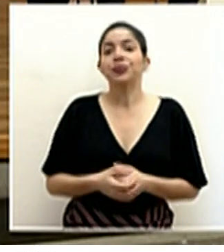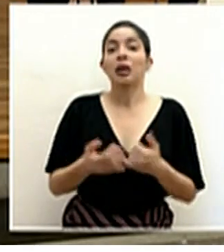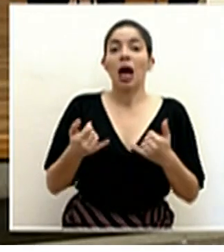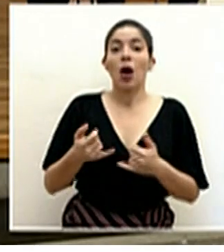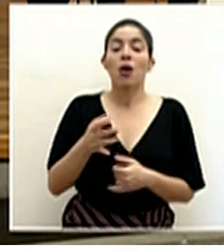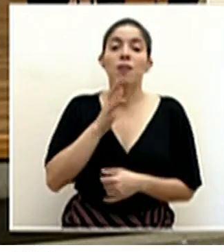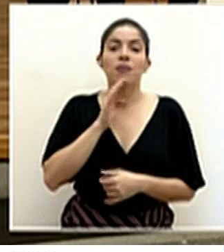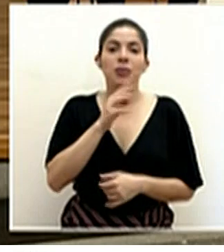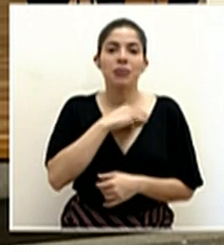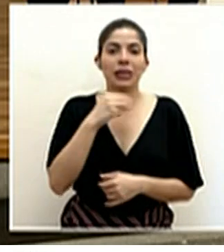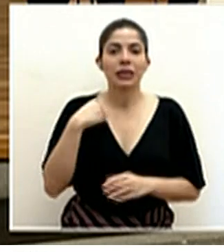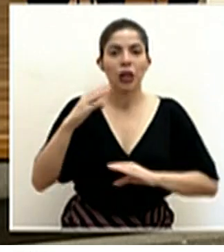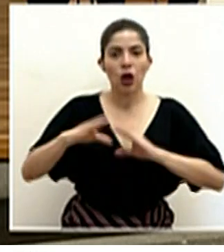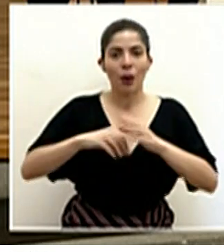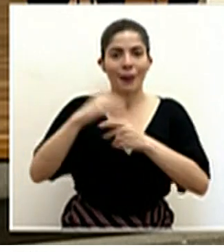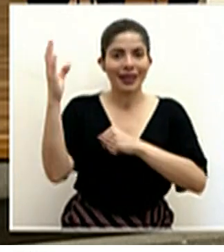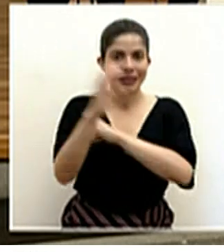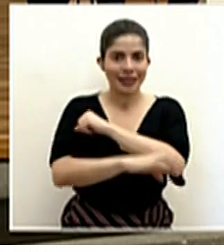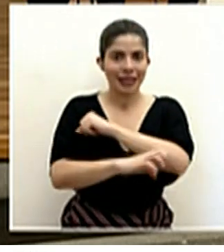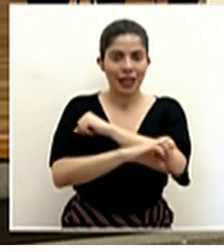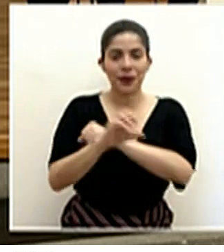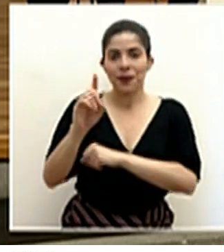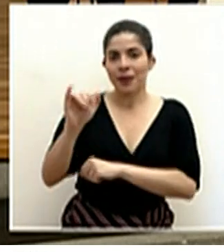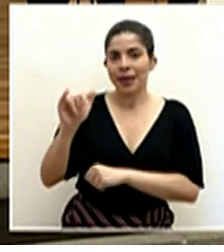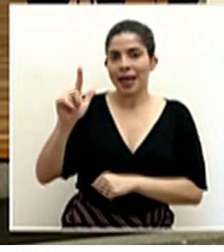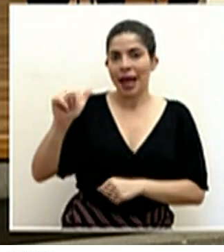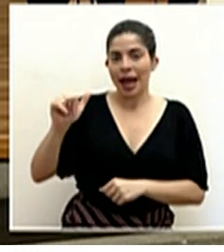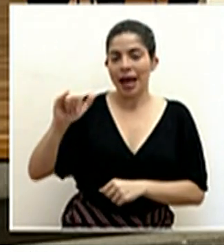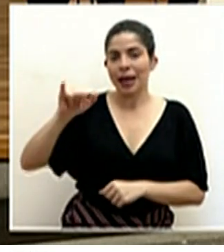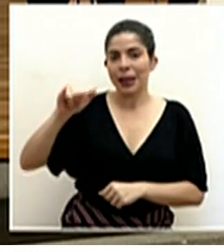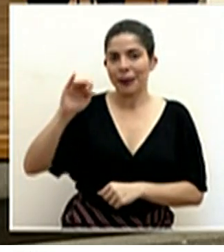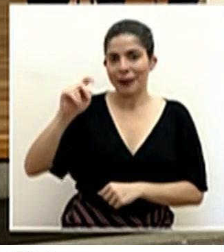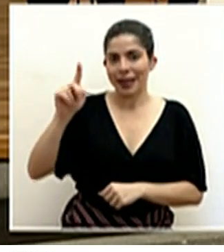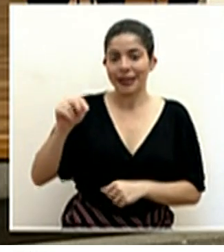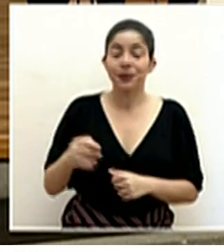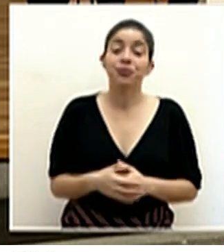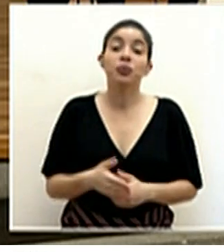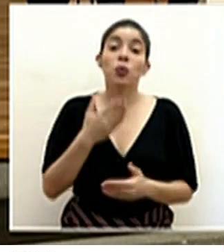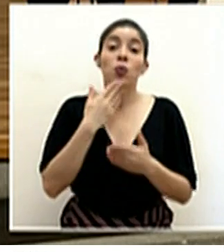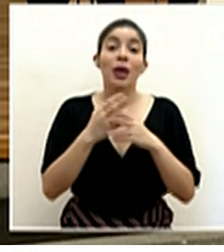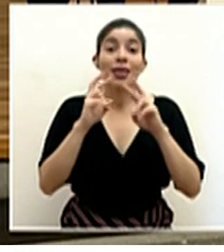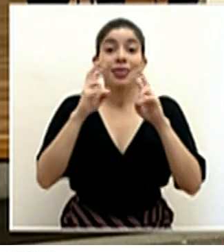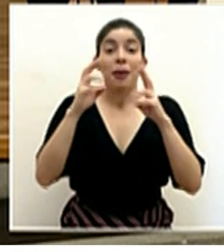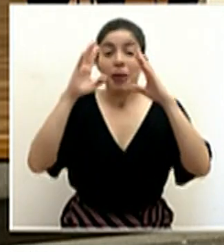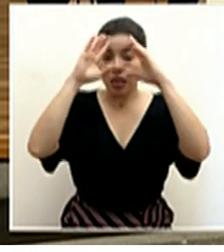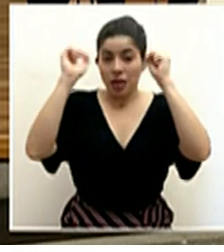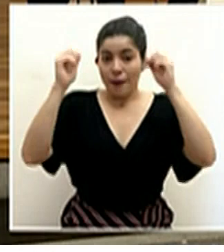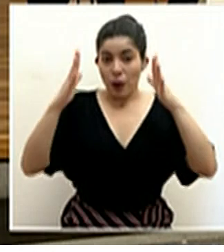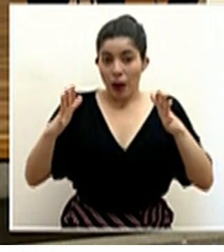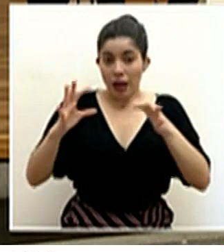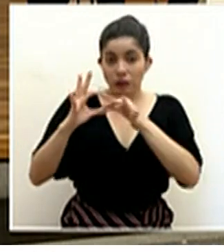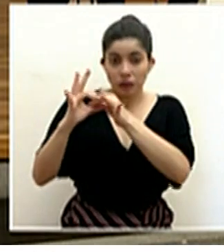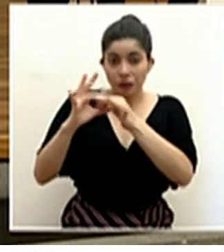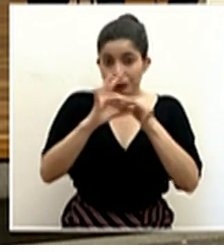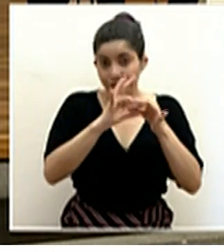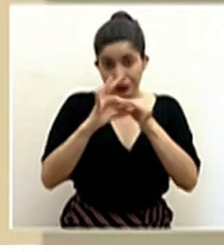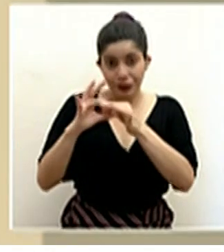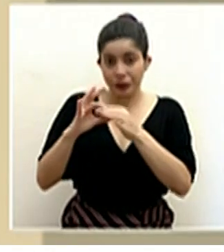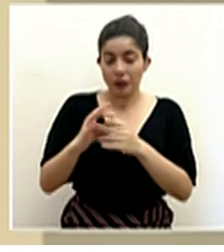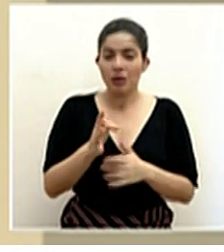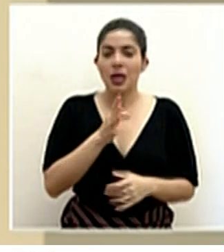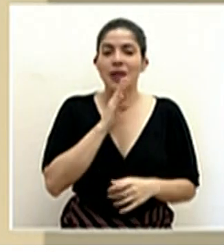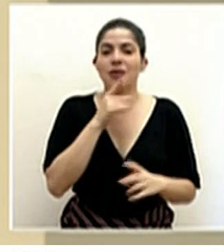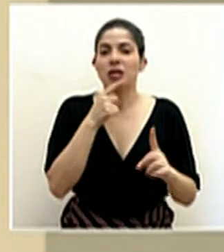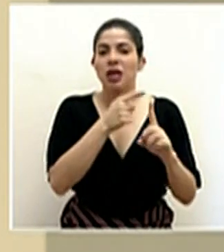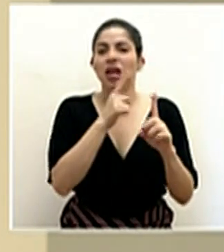Escuchamos a la ministra de Comercio Exterior, Diala Jiménez. Bueno, en los temas de las relaciones diplomáticas, creo que la vocería la